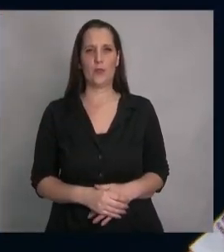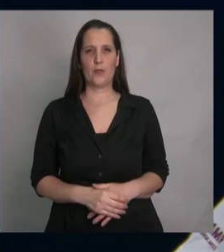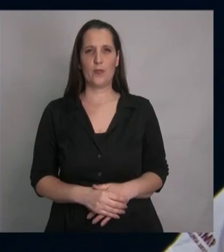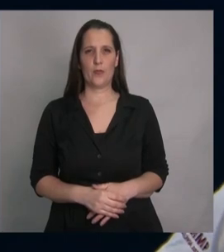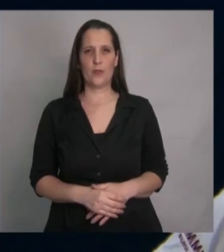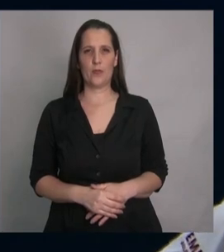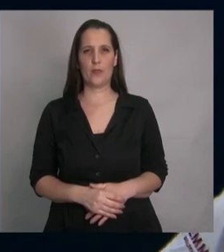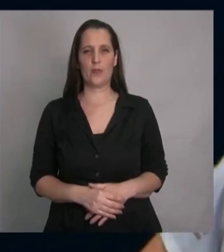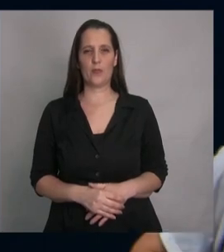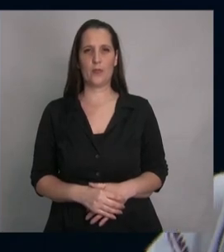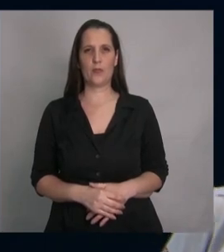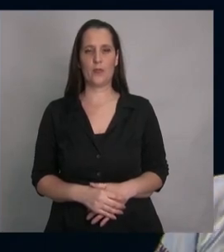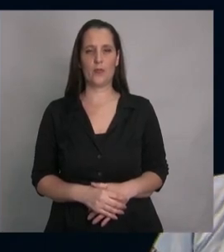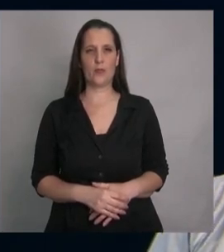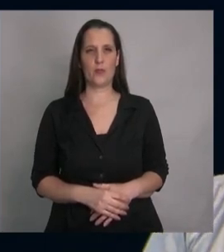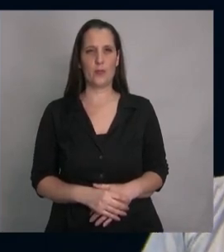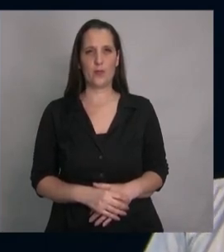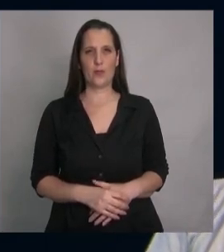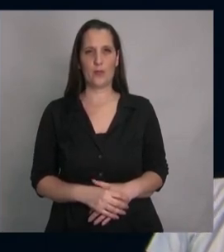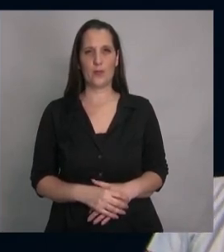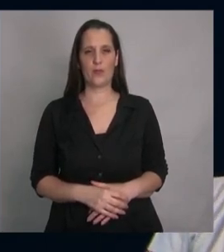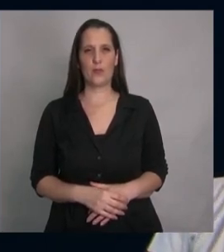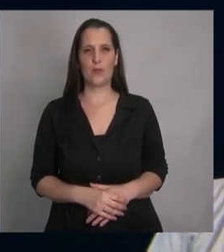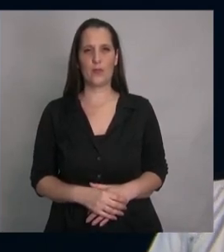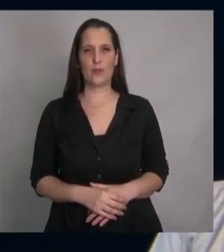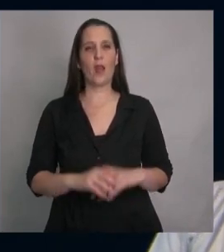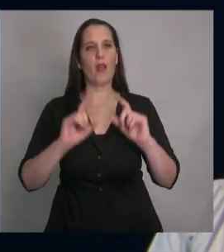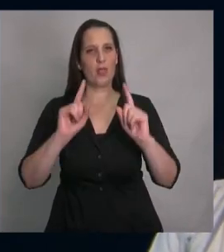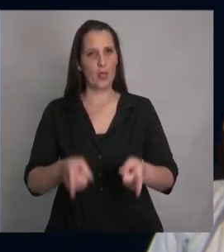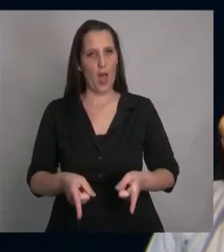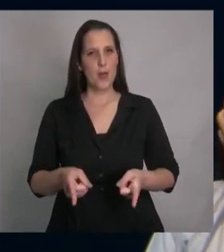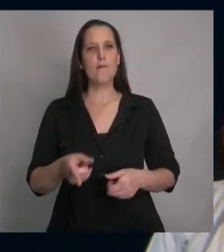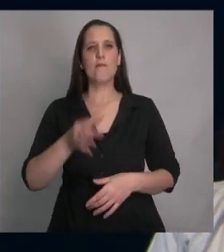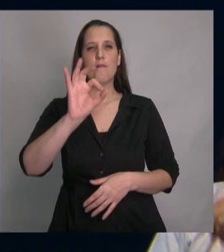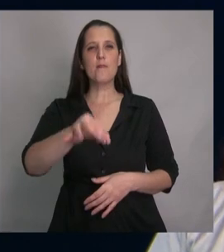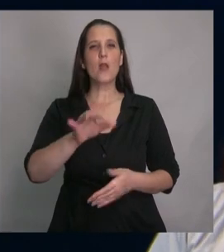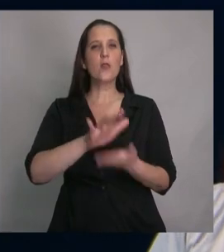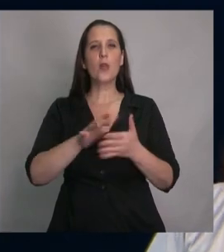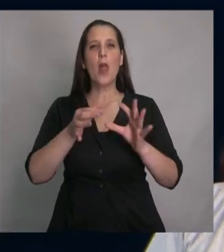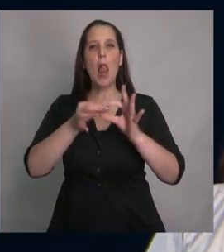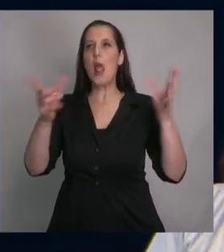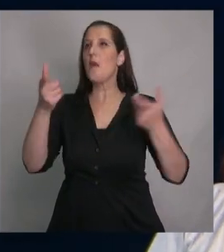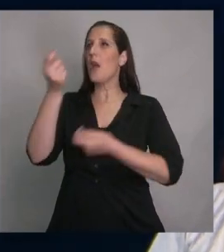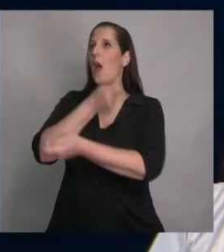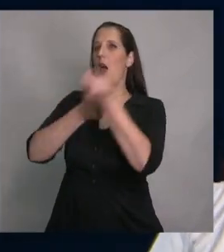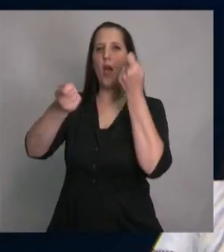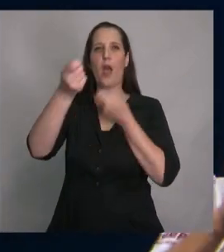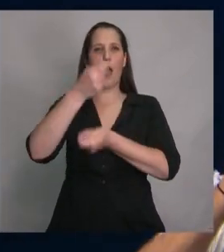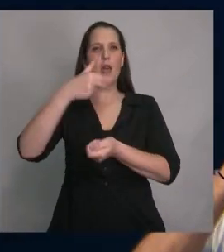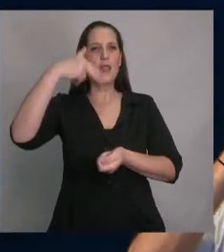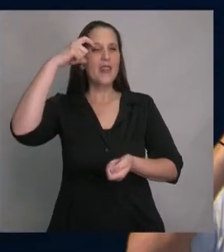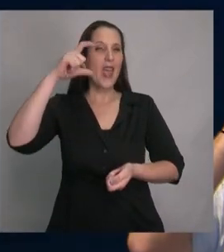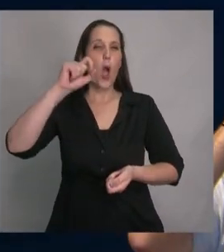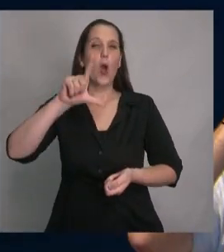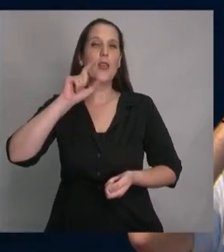para mí el neoliberalismo cada vez más se muestra incompatible con la